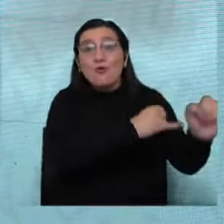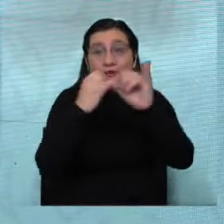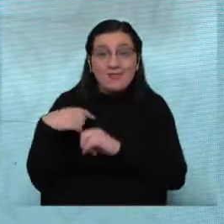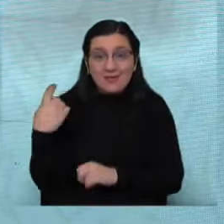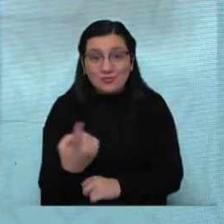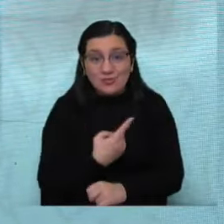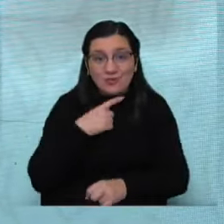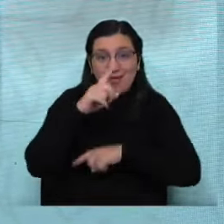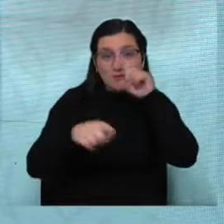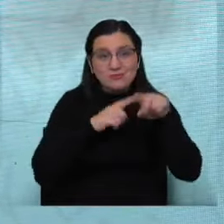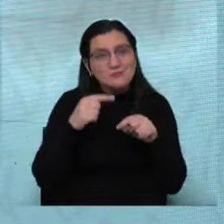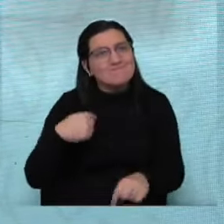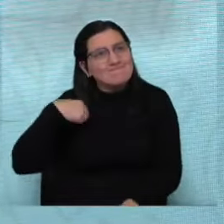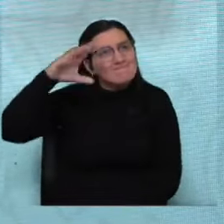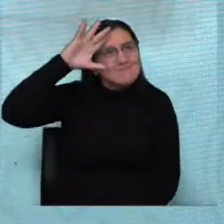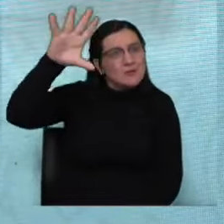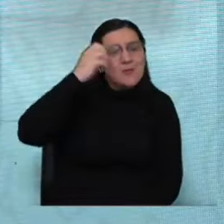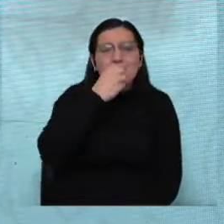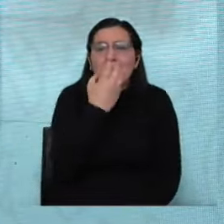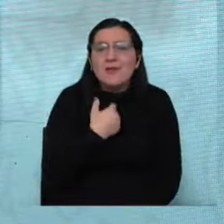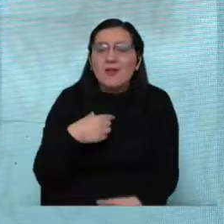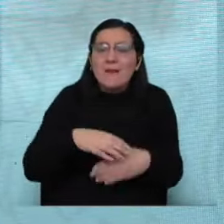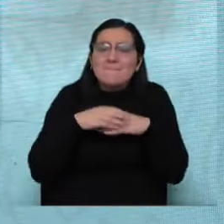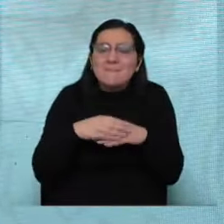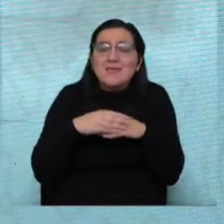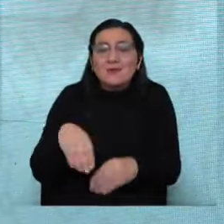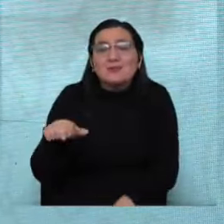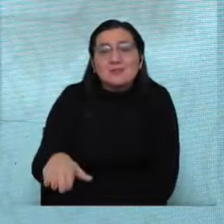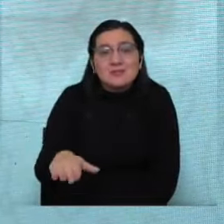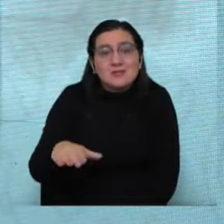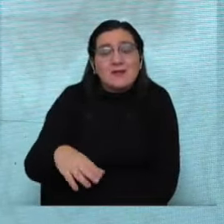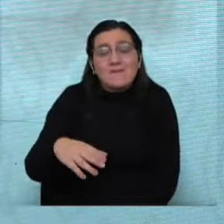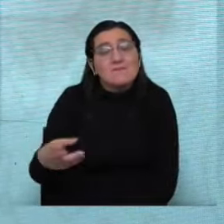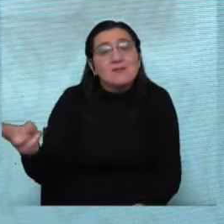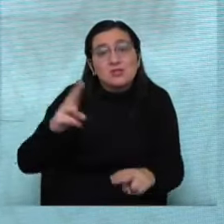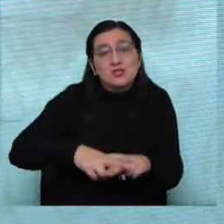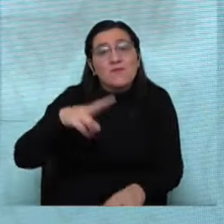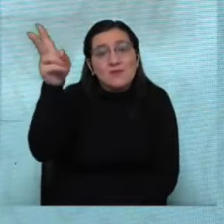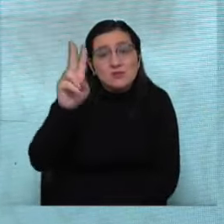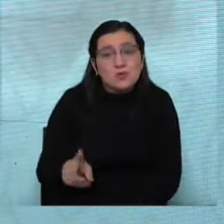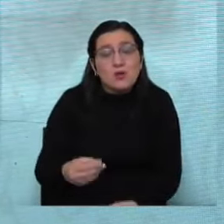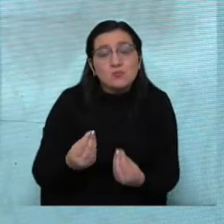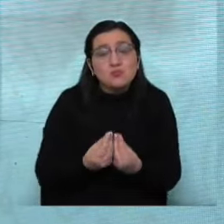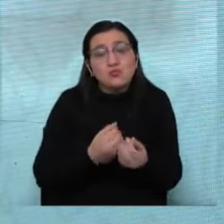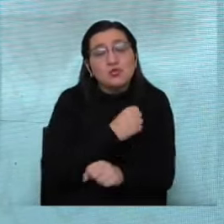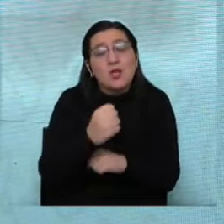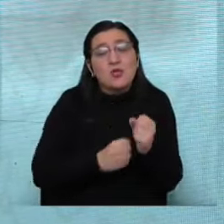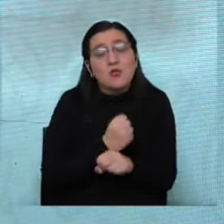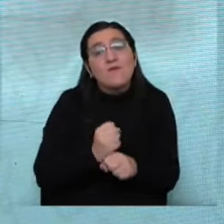seductora la Consigna me llegó a recordar a mi mejor amiga de la infancia fasón Venezuela estuvo muchos años exiliado en Suecia y mis amigos y